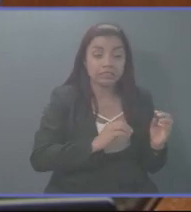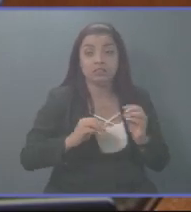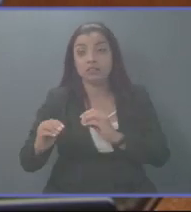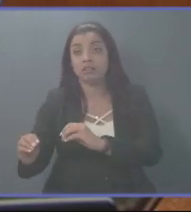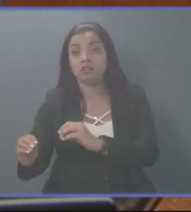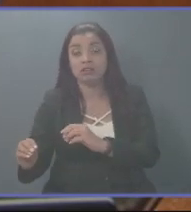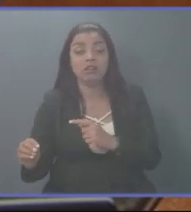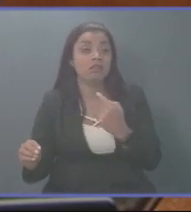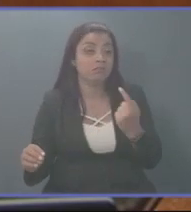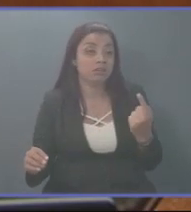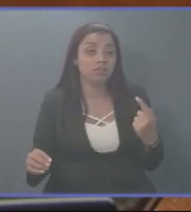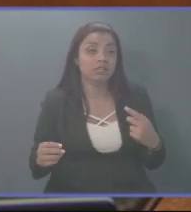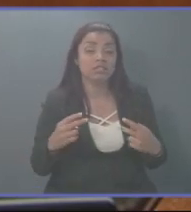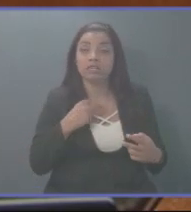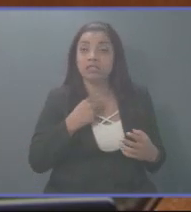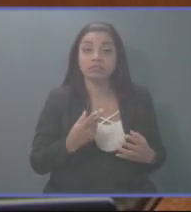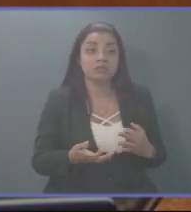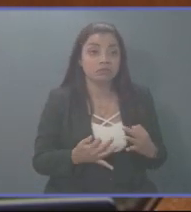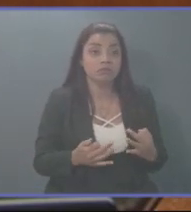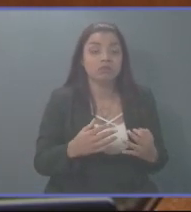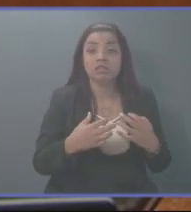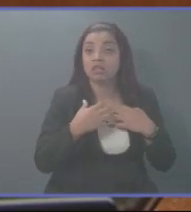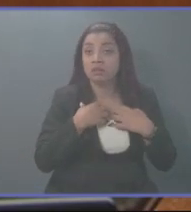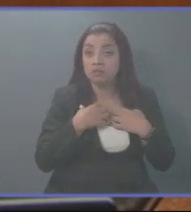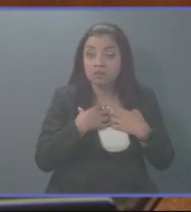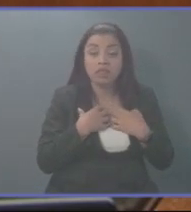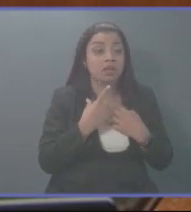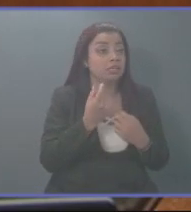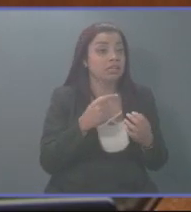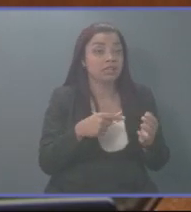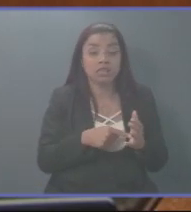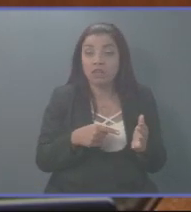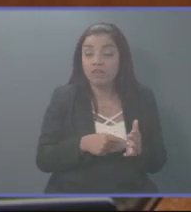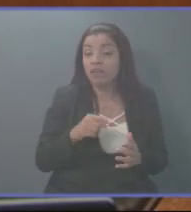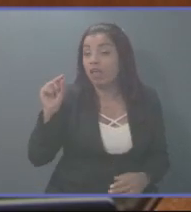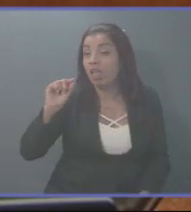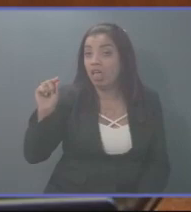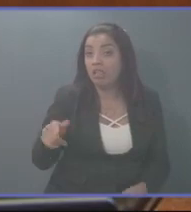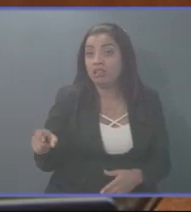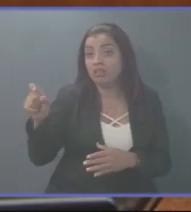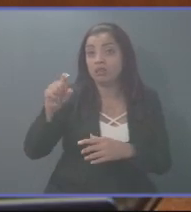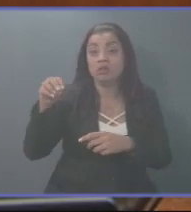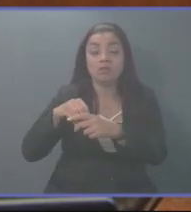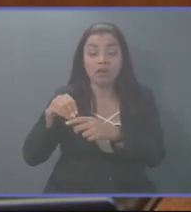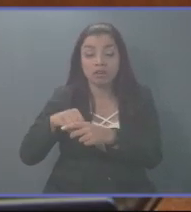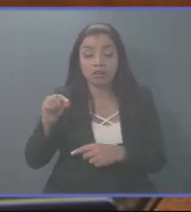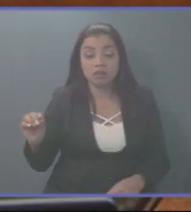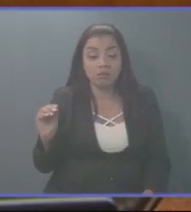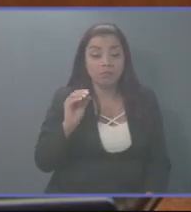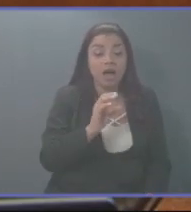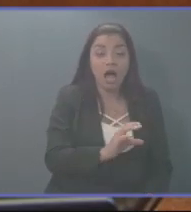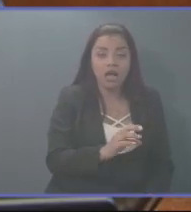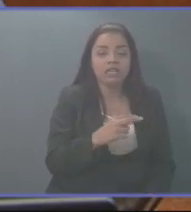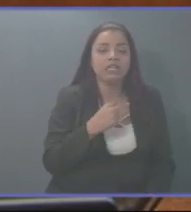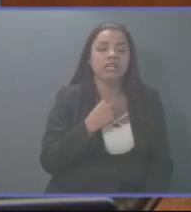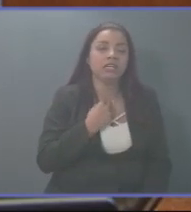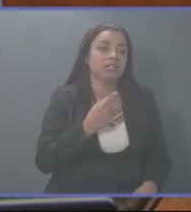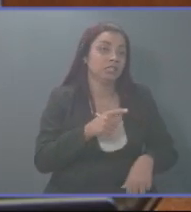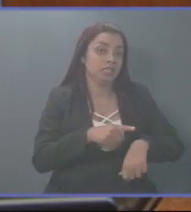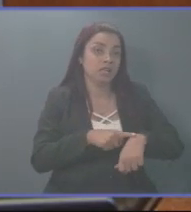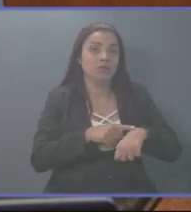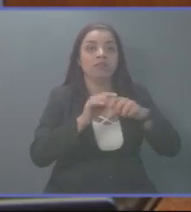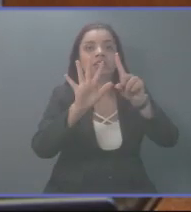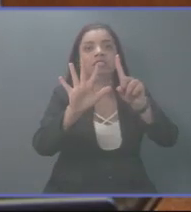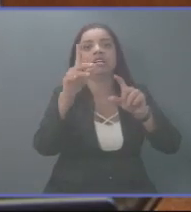hayan perdido sus medios de vida y mantengan un crédito con instituciones públicas, tendrán un plazo de gracia de hasta 6